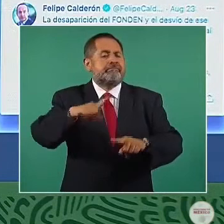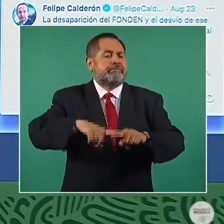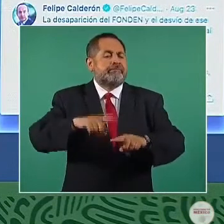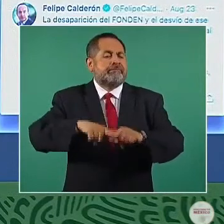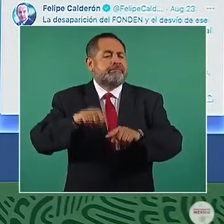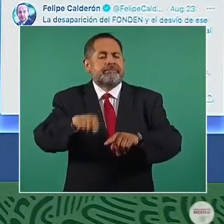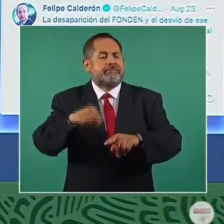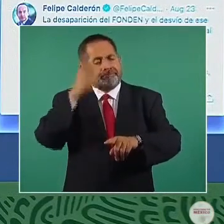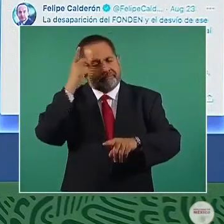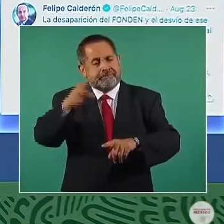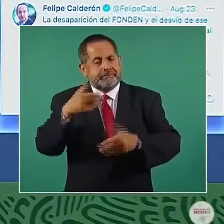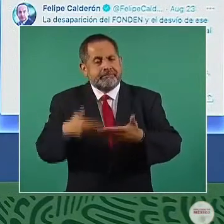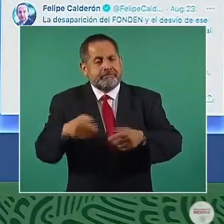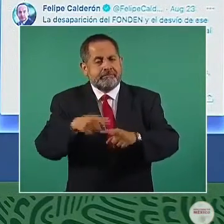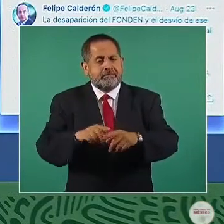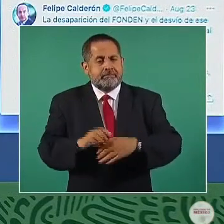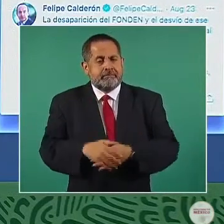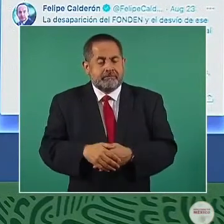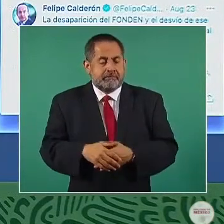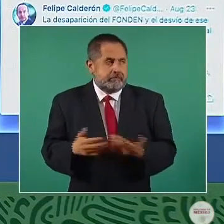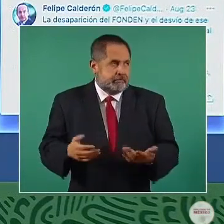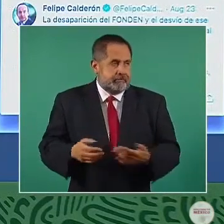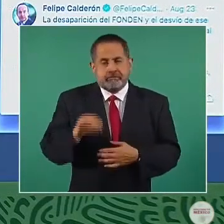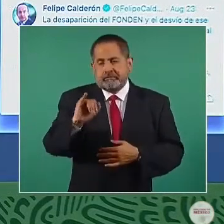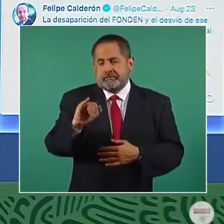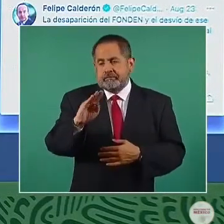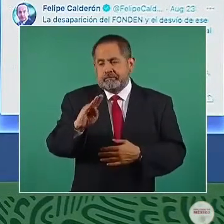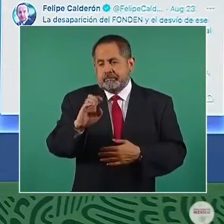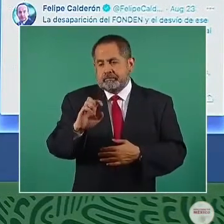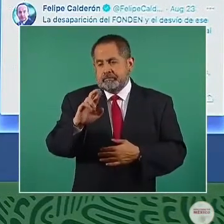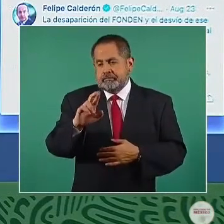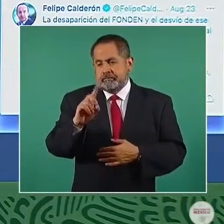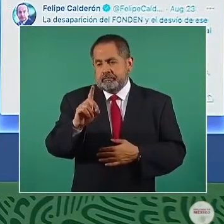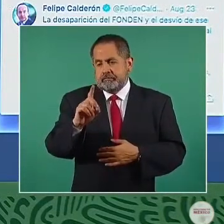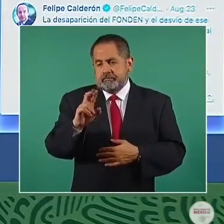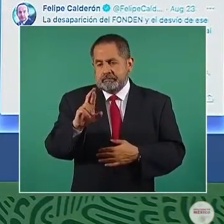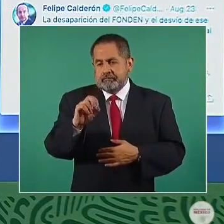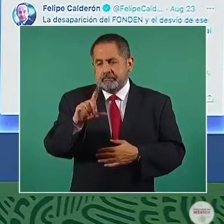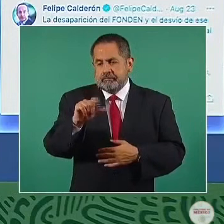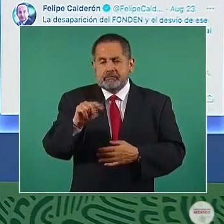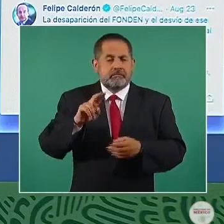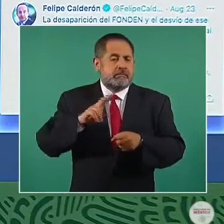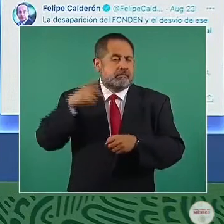termoeléctrica? A Iberdrola, de España.